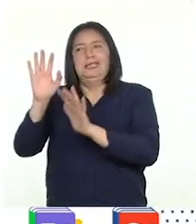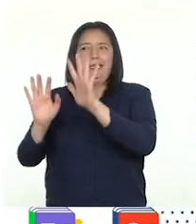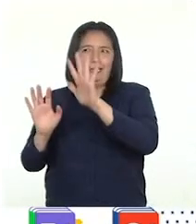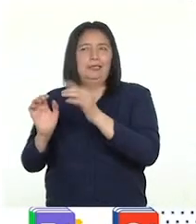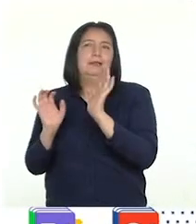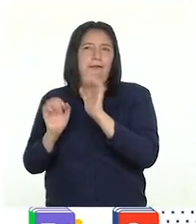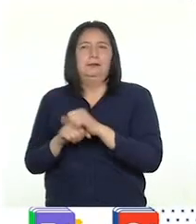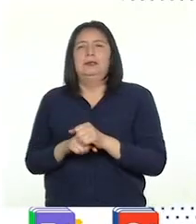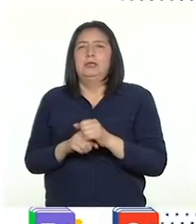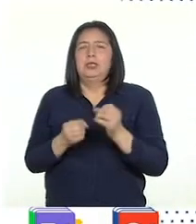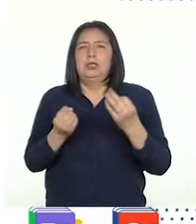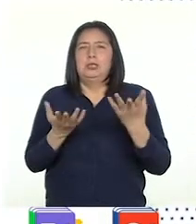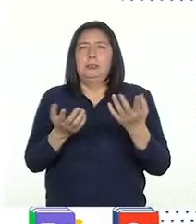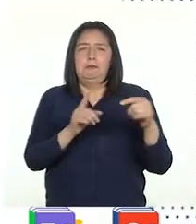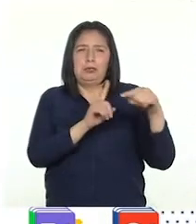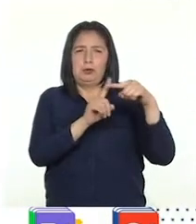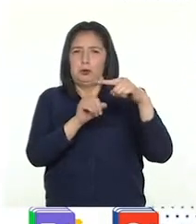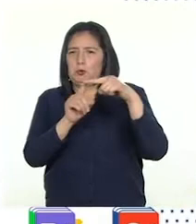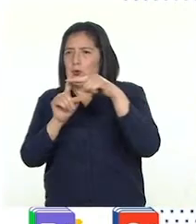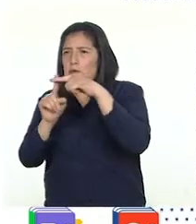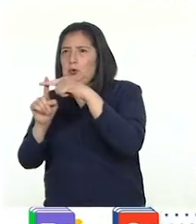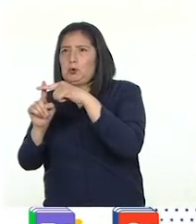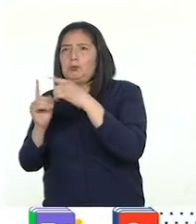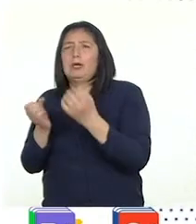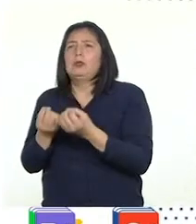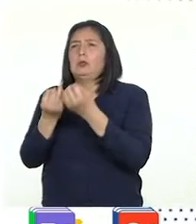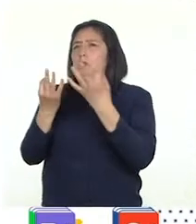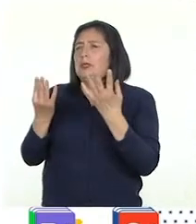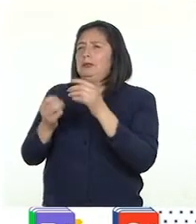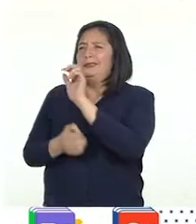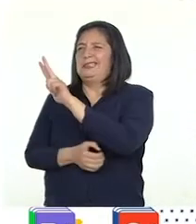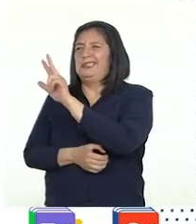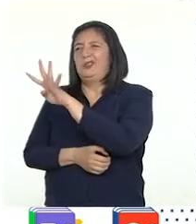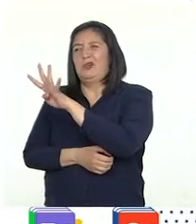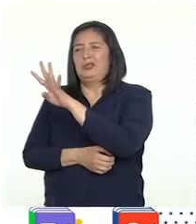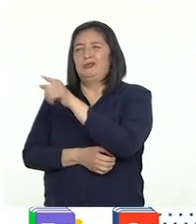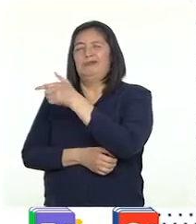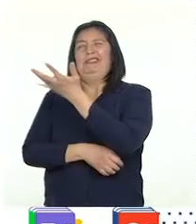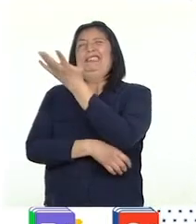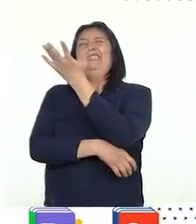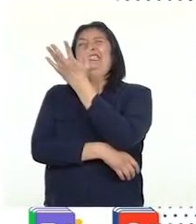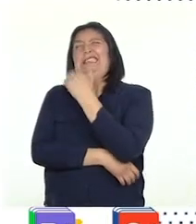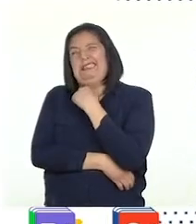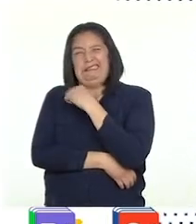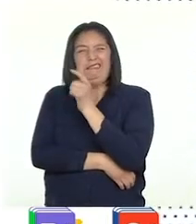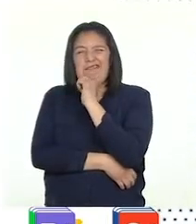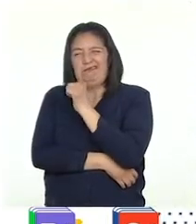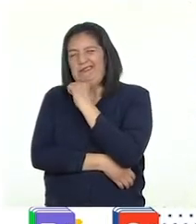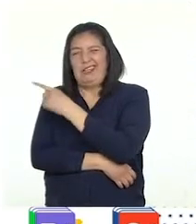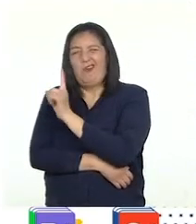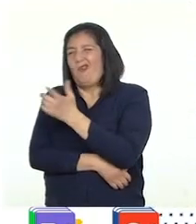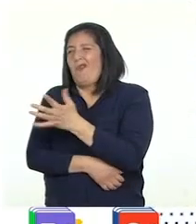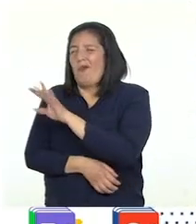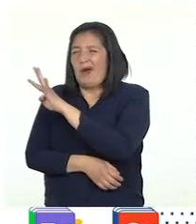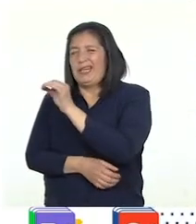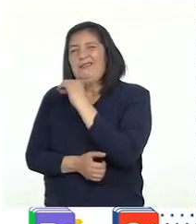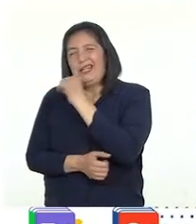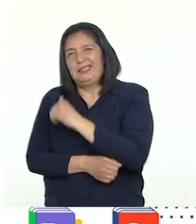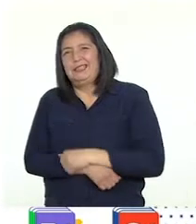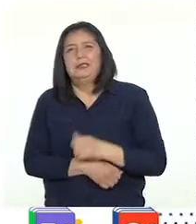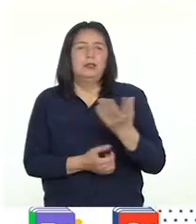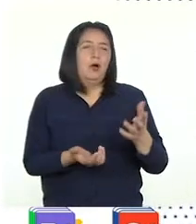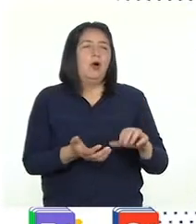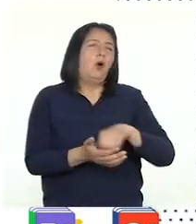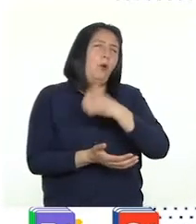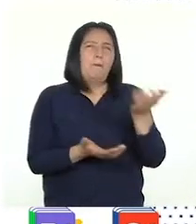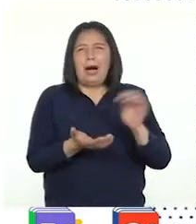15 piedritas. Sin embargo, al sumar las piedras obtenemos 34. No 40 piedritas. Probemos con